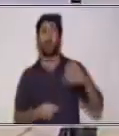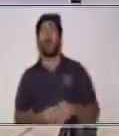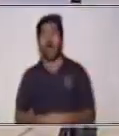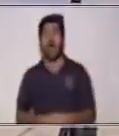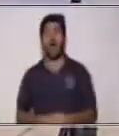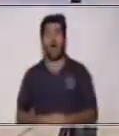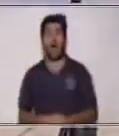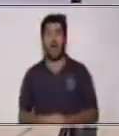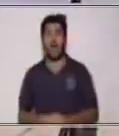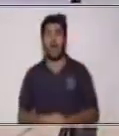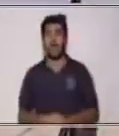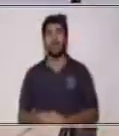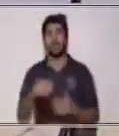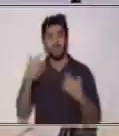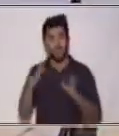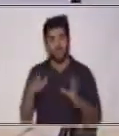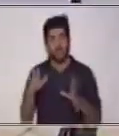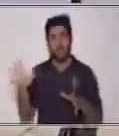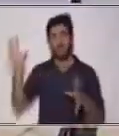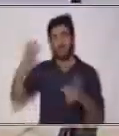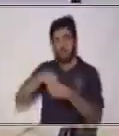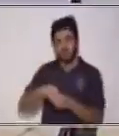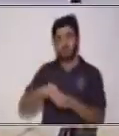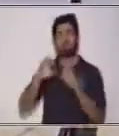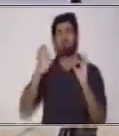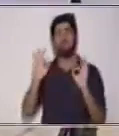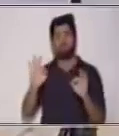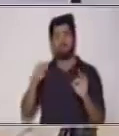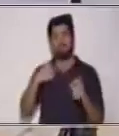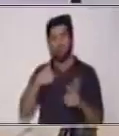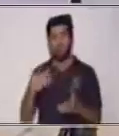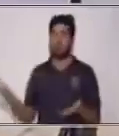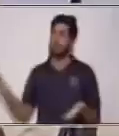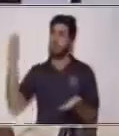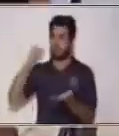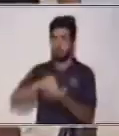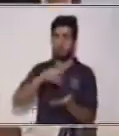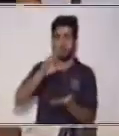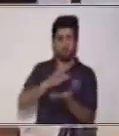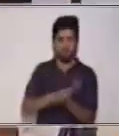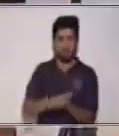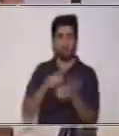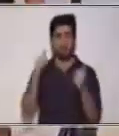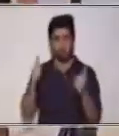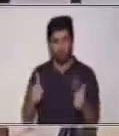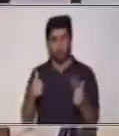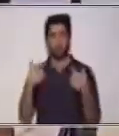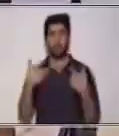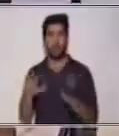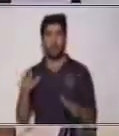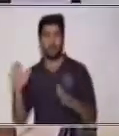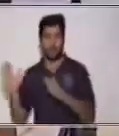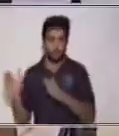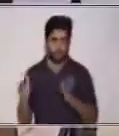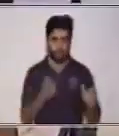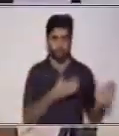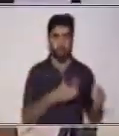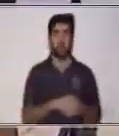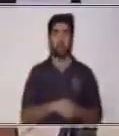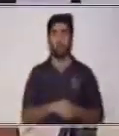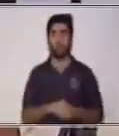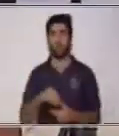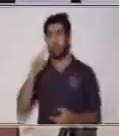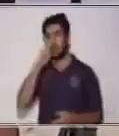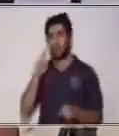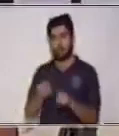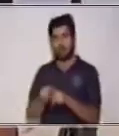dentro de esa revista científica y lo voy a plasmar en mi informe. Muy bien, veamos. También, otro dato